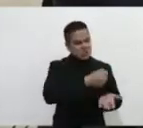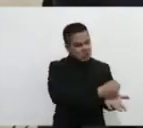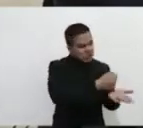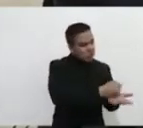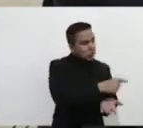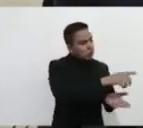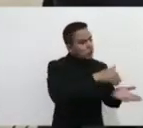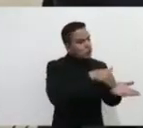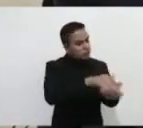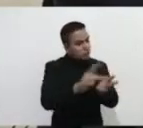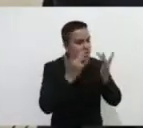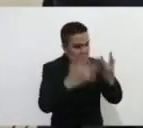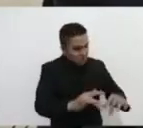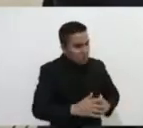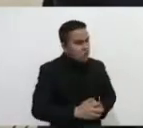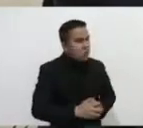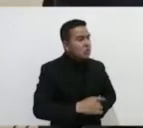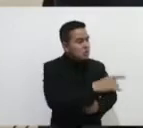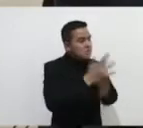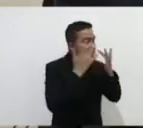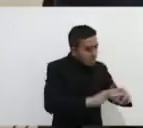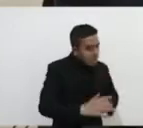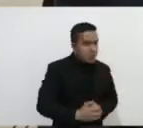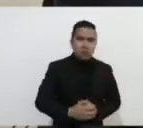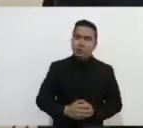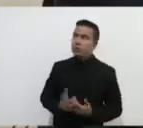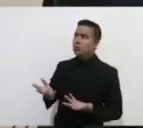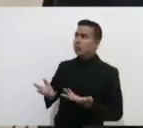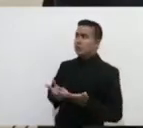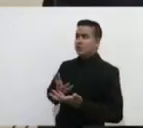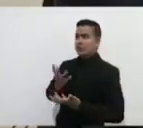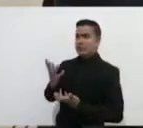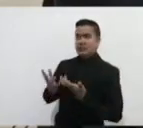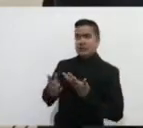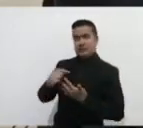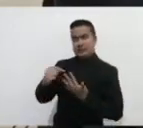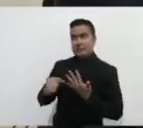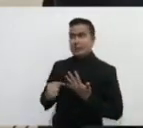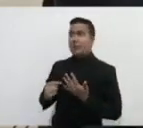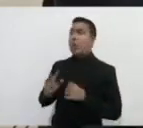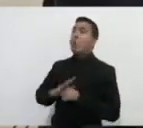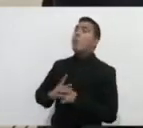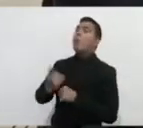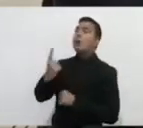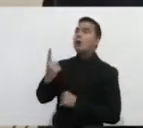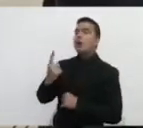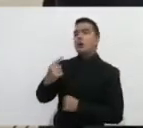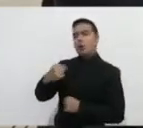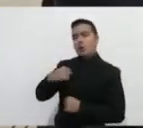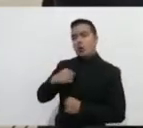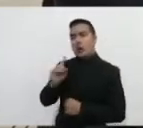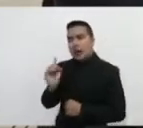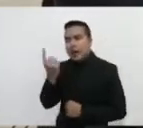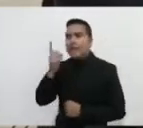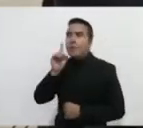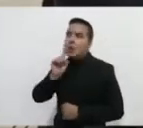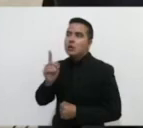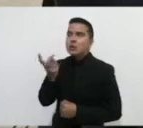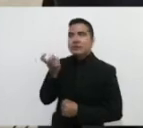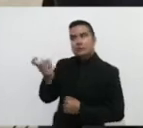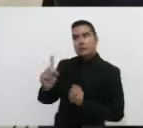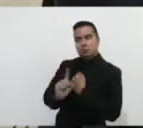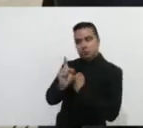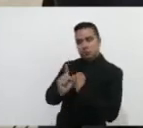renunciar de ese cargo, y todas estas cosas simplemente por el hecho de que eres una mujer. No es una